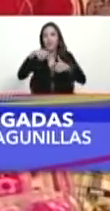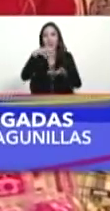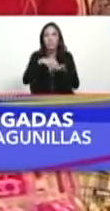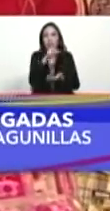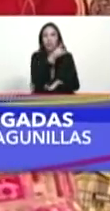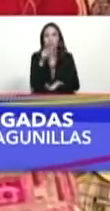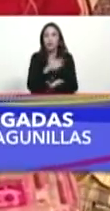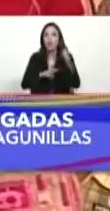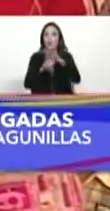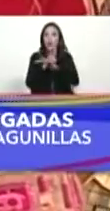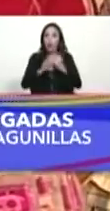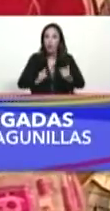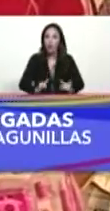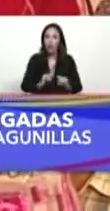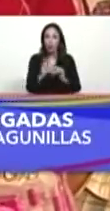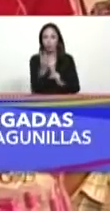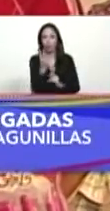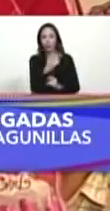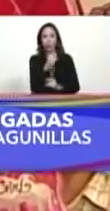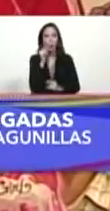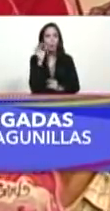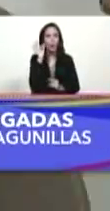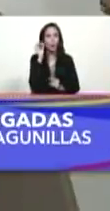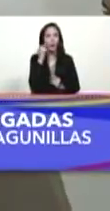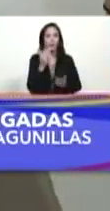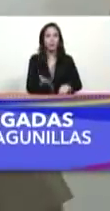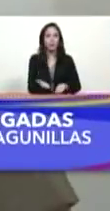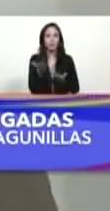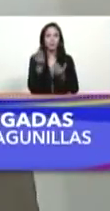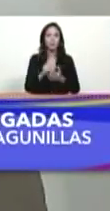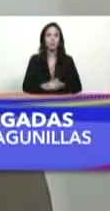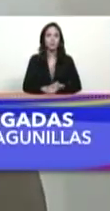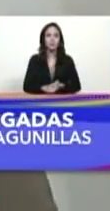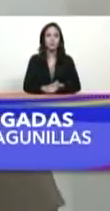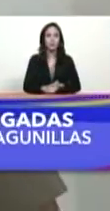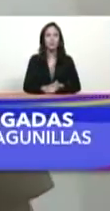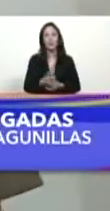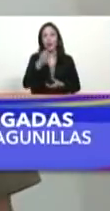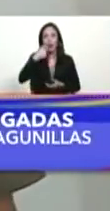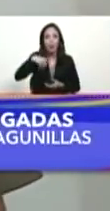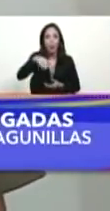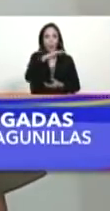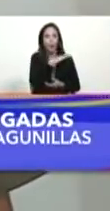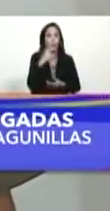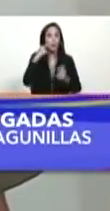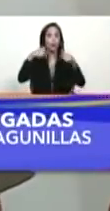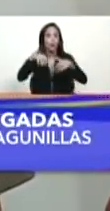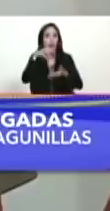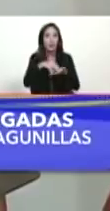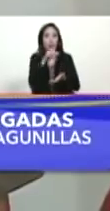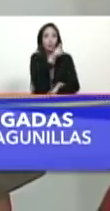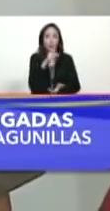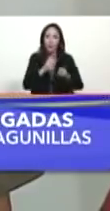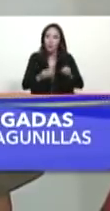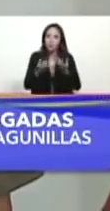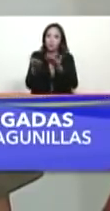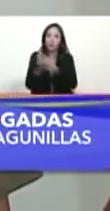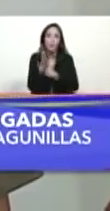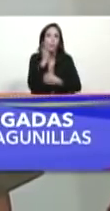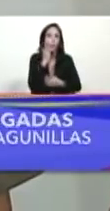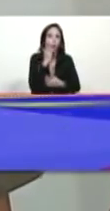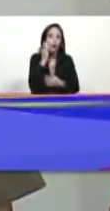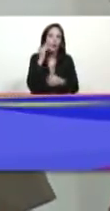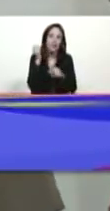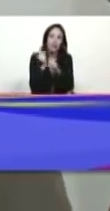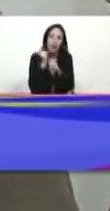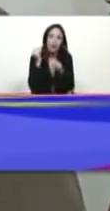dos hijos, Rosmery y Jesús. Pero quiero dar la palabra, camarada presidente, en nombre del pueblo zuliano, a esta madre cultora, joven,